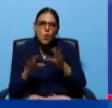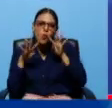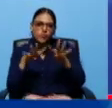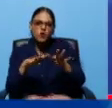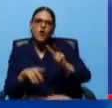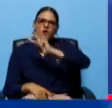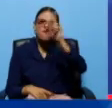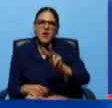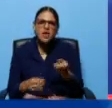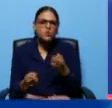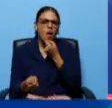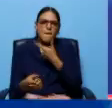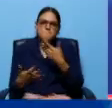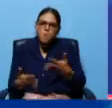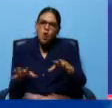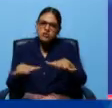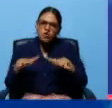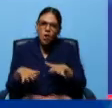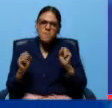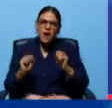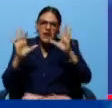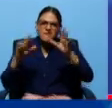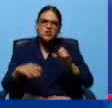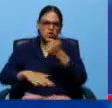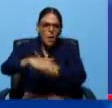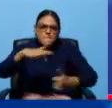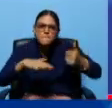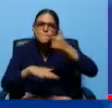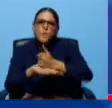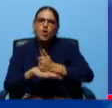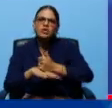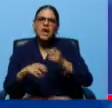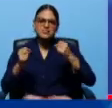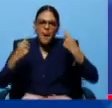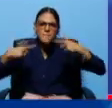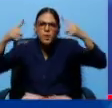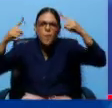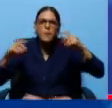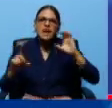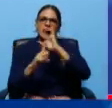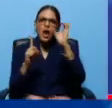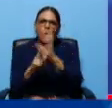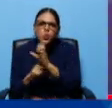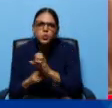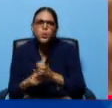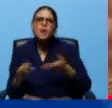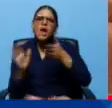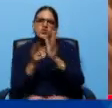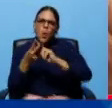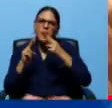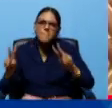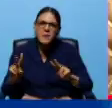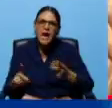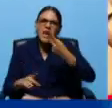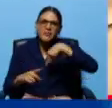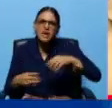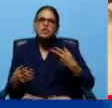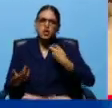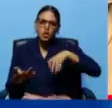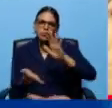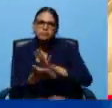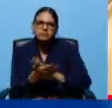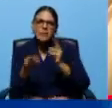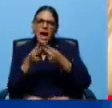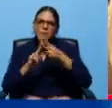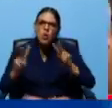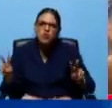Venezuela esplendorosa, la Venezuela potencia de la prosperidad, de la cultura, de la paz, de la armonía,